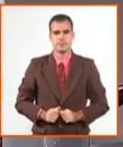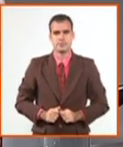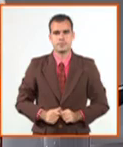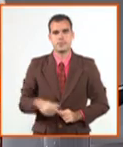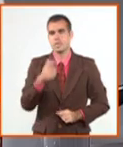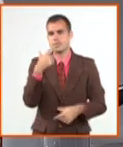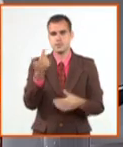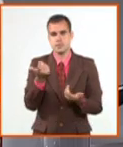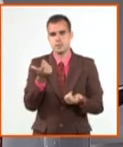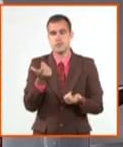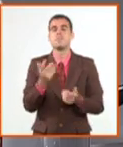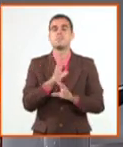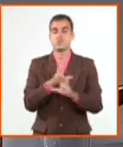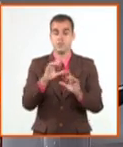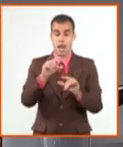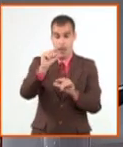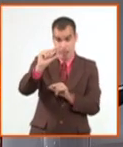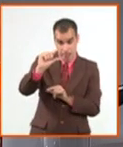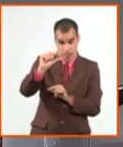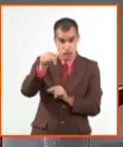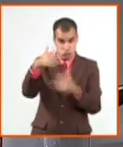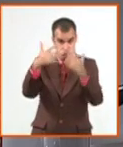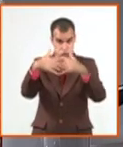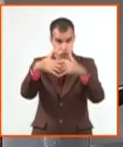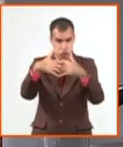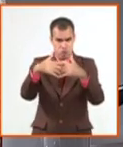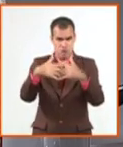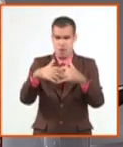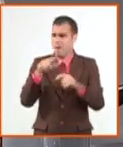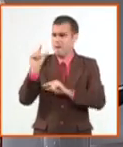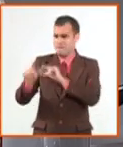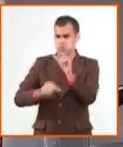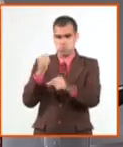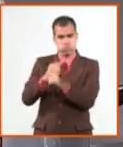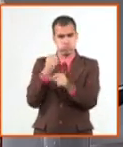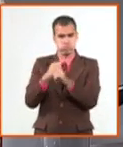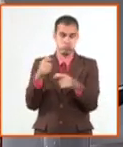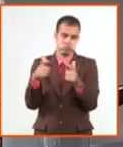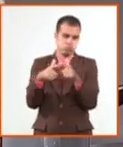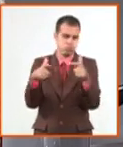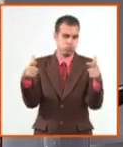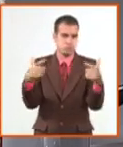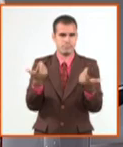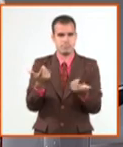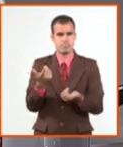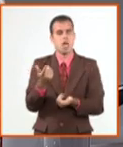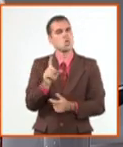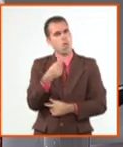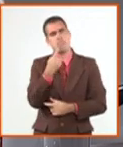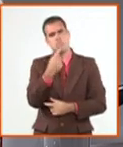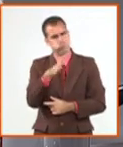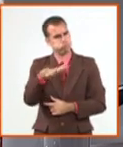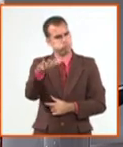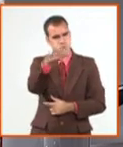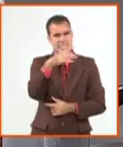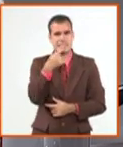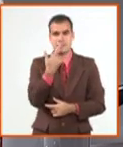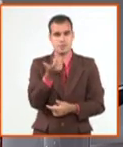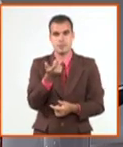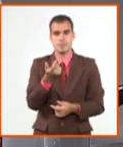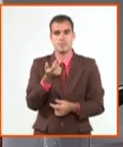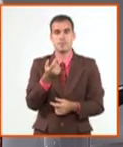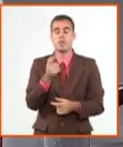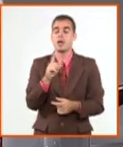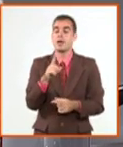de personas trabajando yo siempre recuerdo a todos amigos que en estas mesas que los sistemas productivos nuestros trabajan los 24